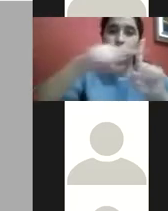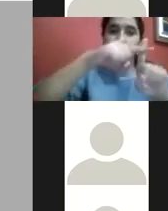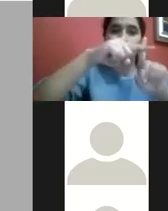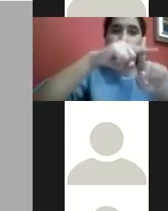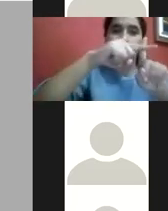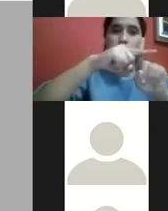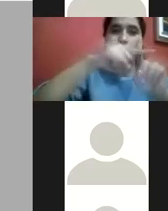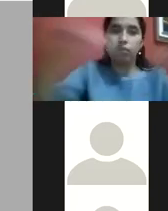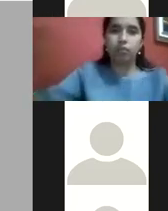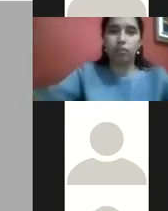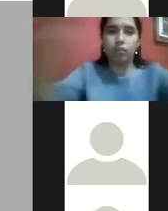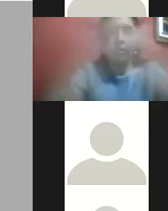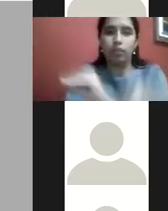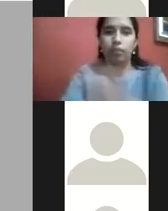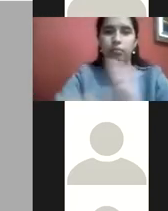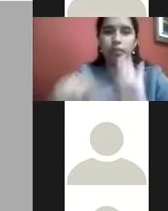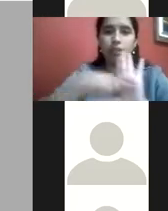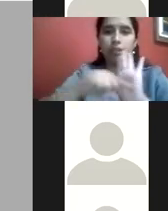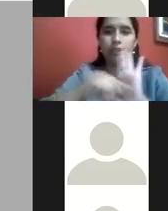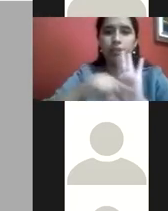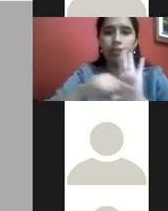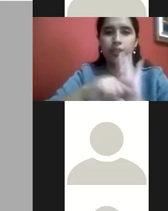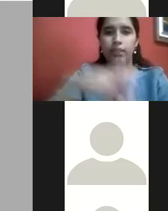Entonces hacemos la resta y lo que nos queda es